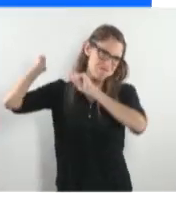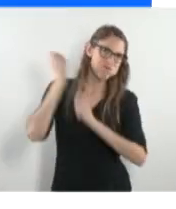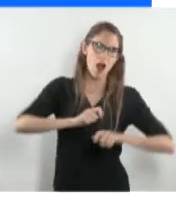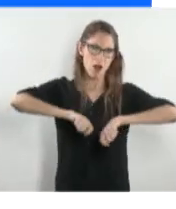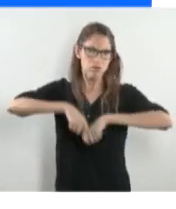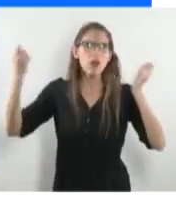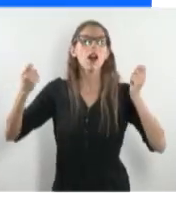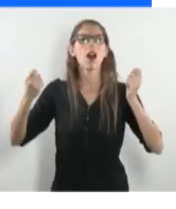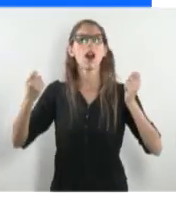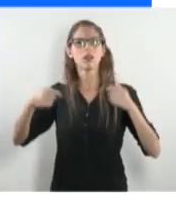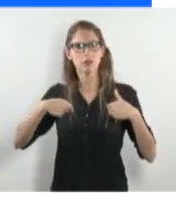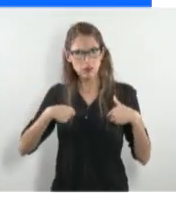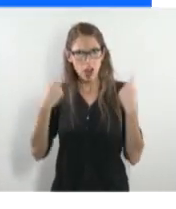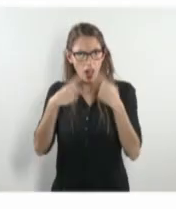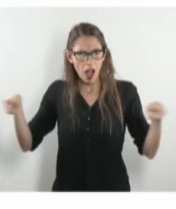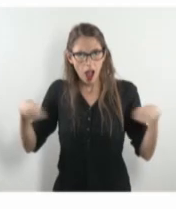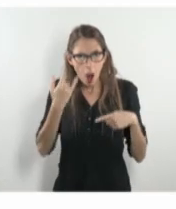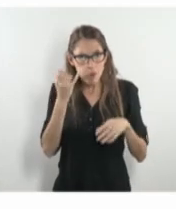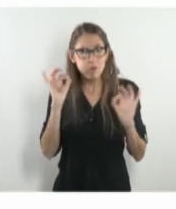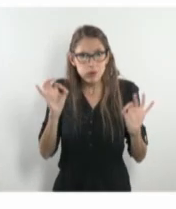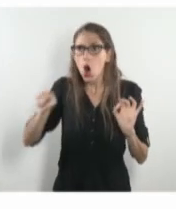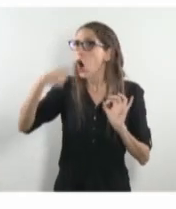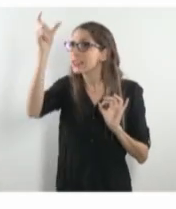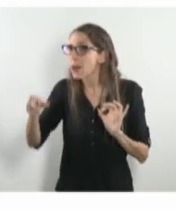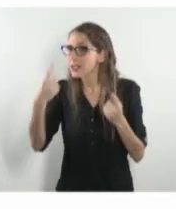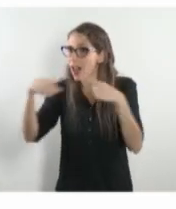cantar cuando este gaucho cantó.